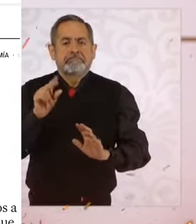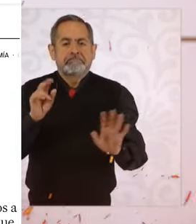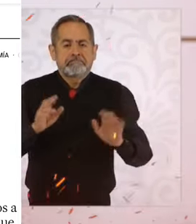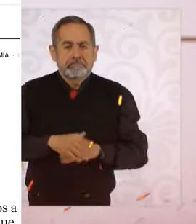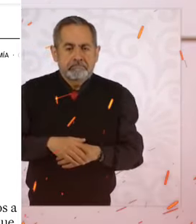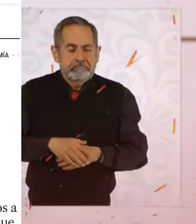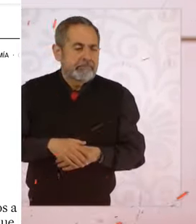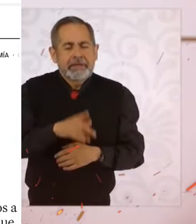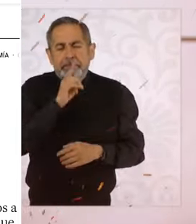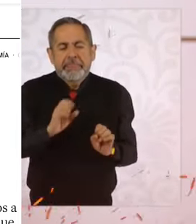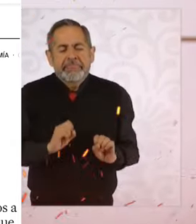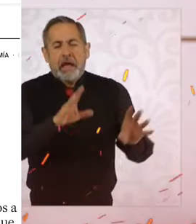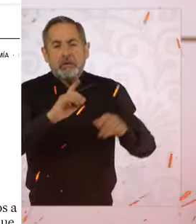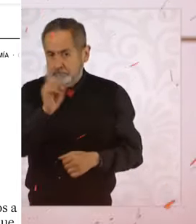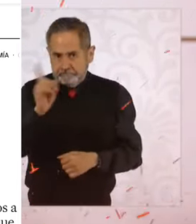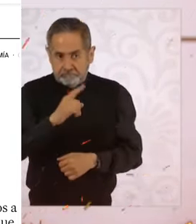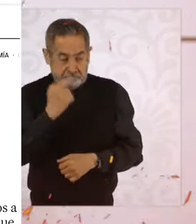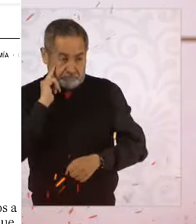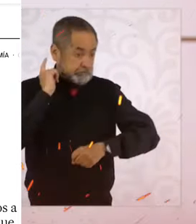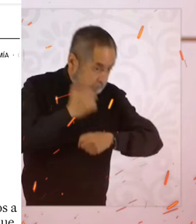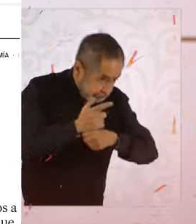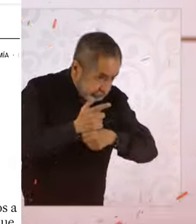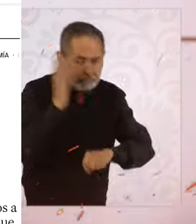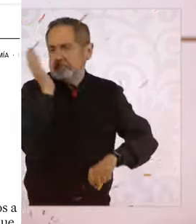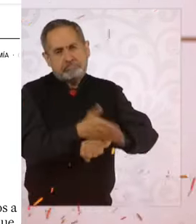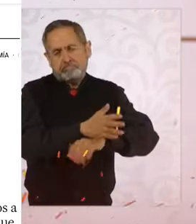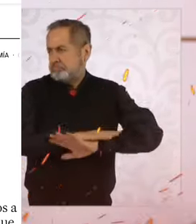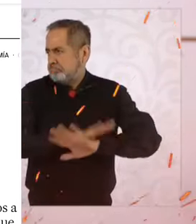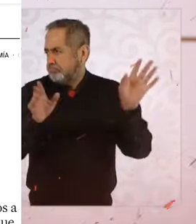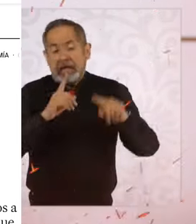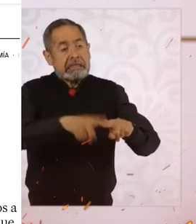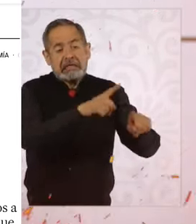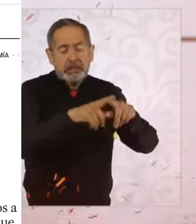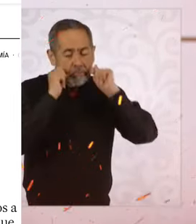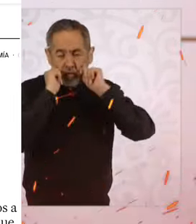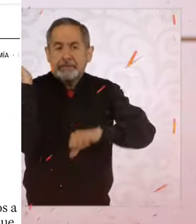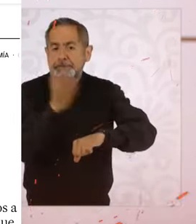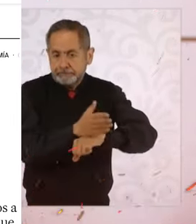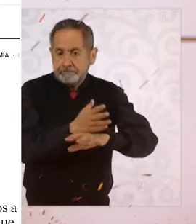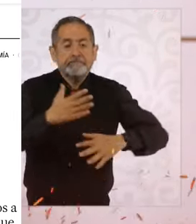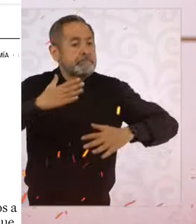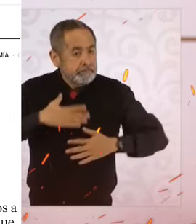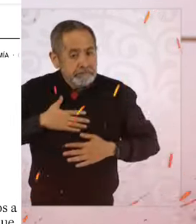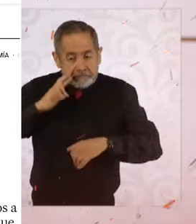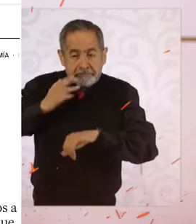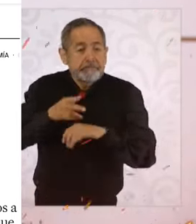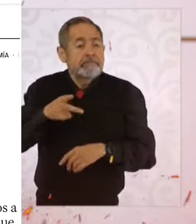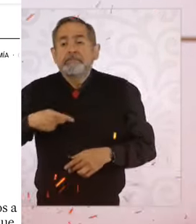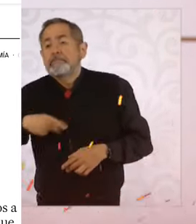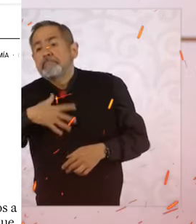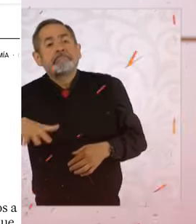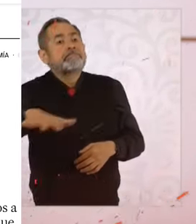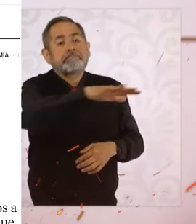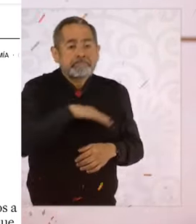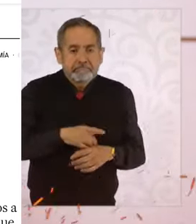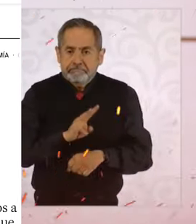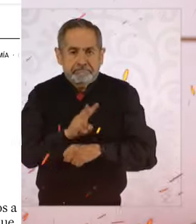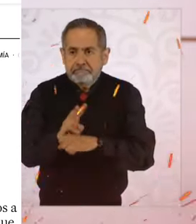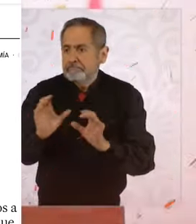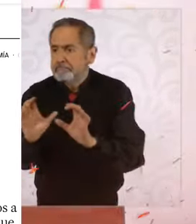no haber impunidad, sea quien sea que esté involucrado. Nuestra obligación es proteger a la población de todo el